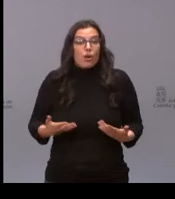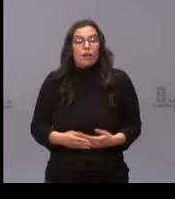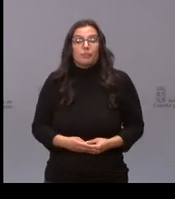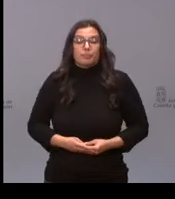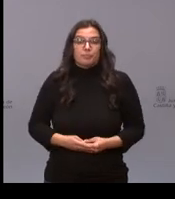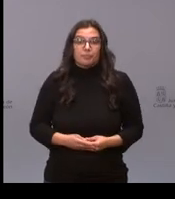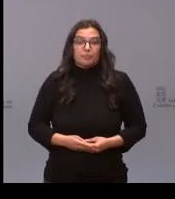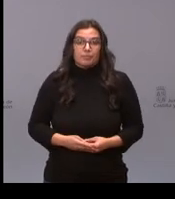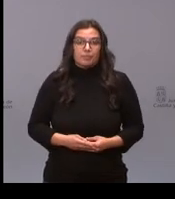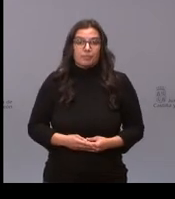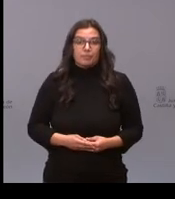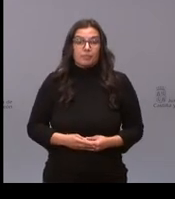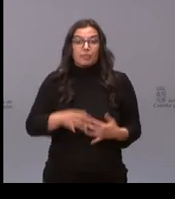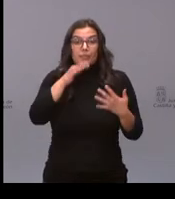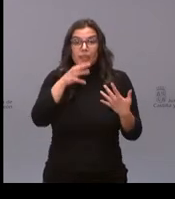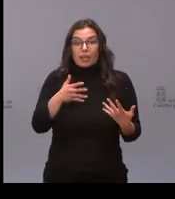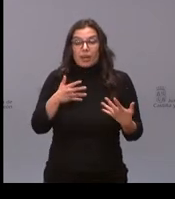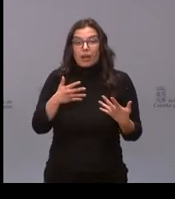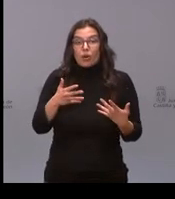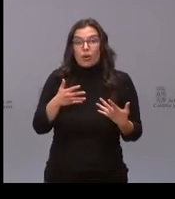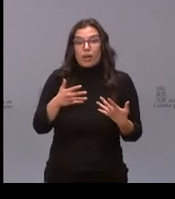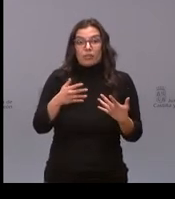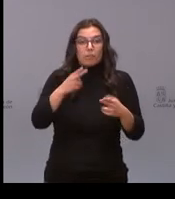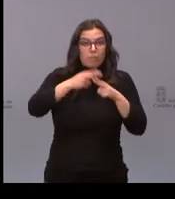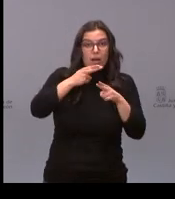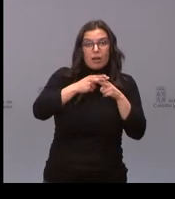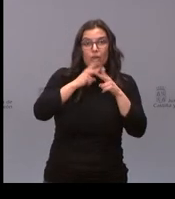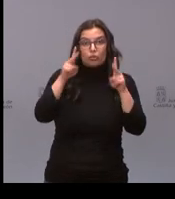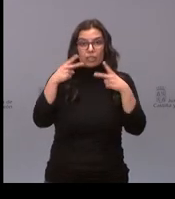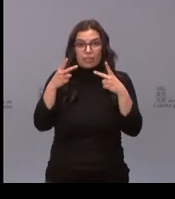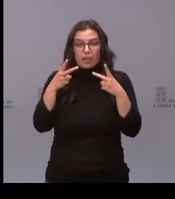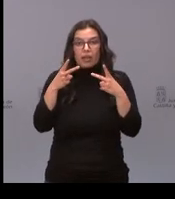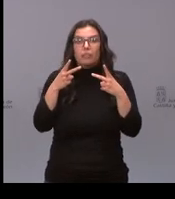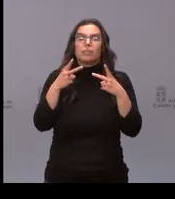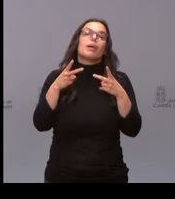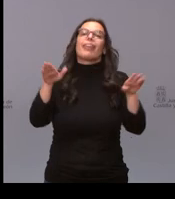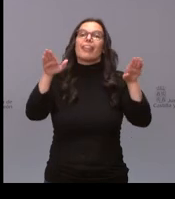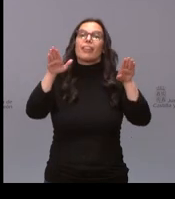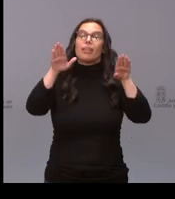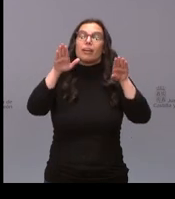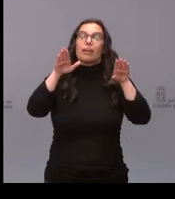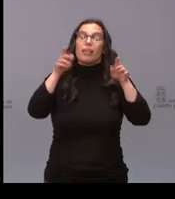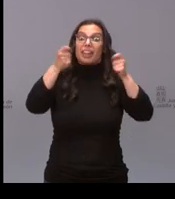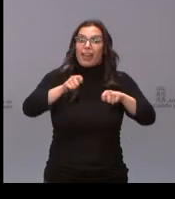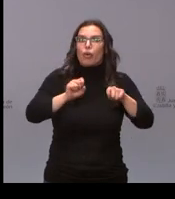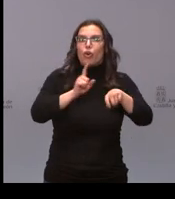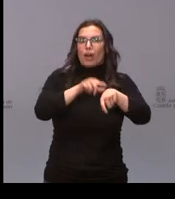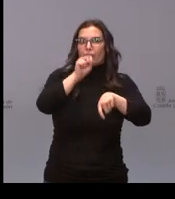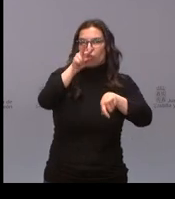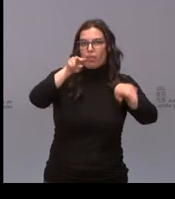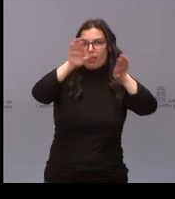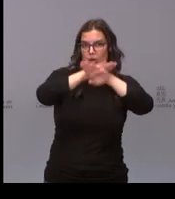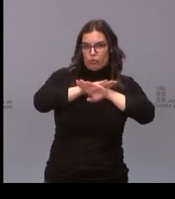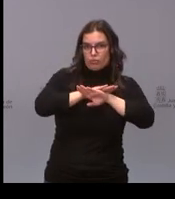los bares, la hostelería, cierra hasta las 12 de la noche. En estos momentos estamos